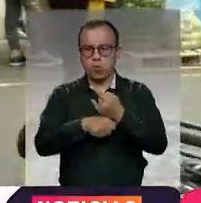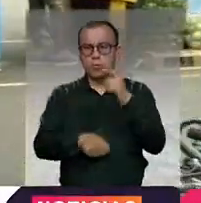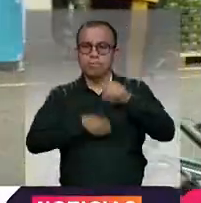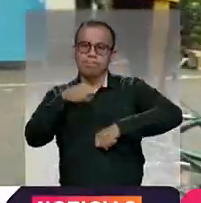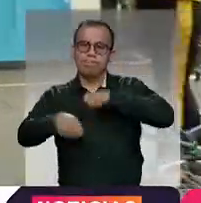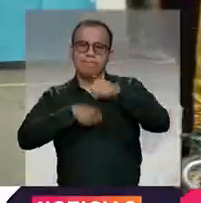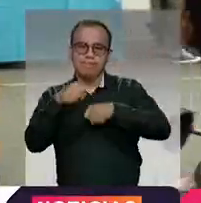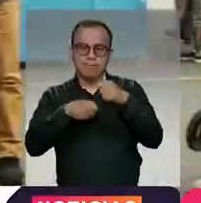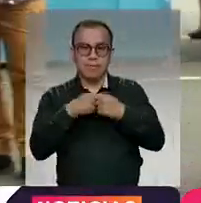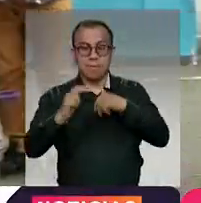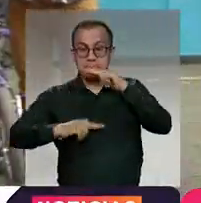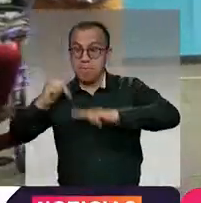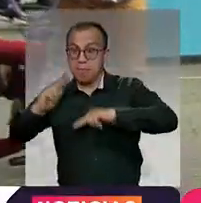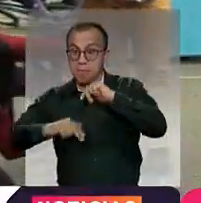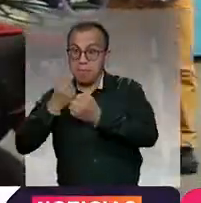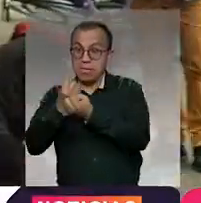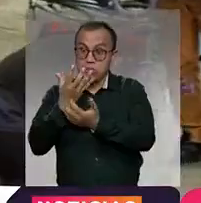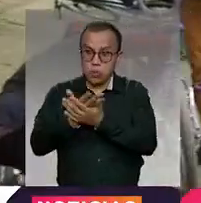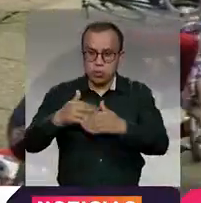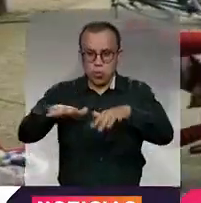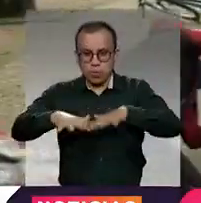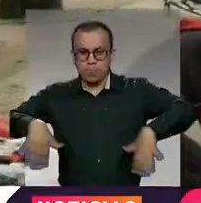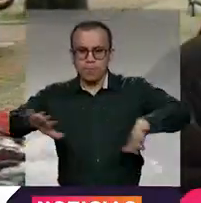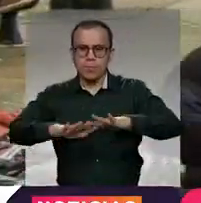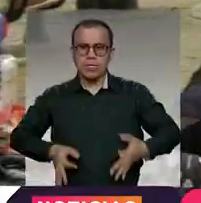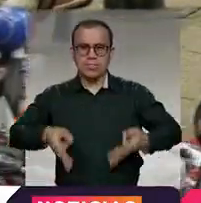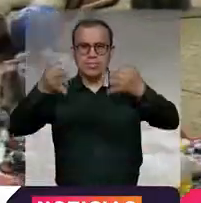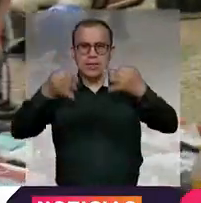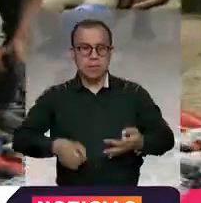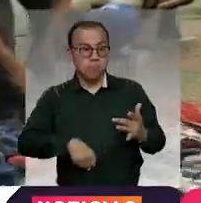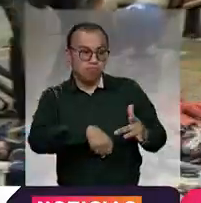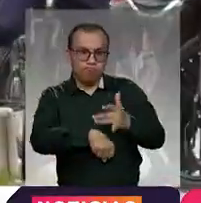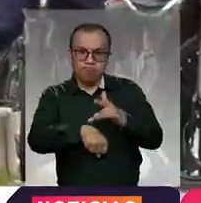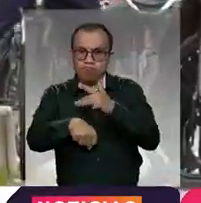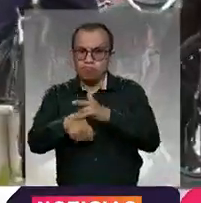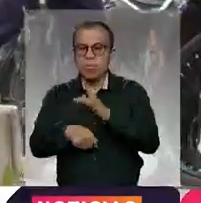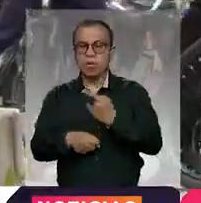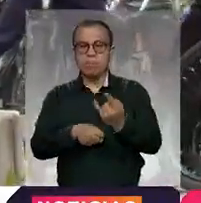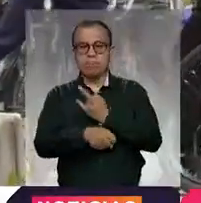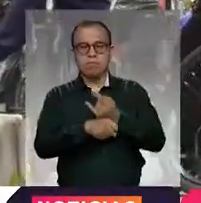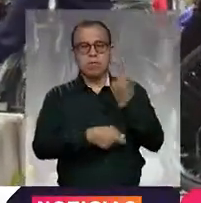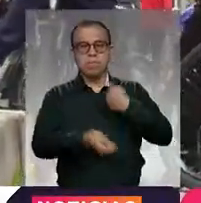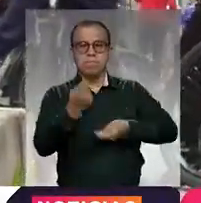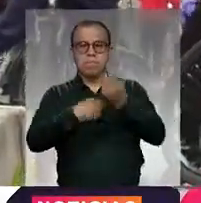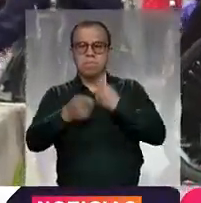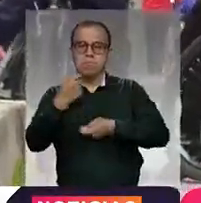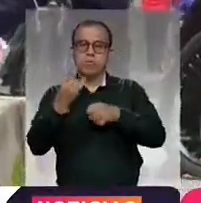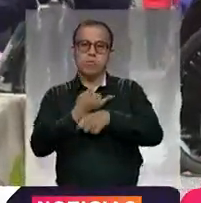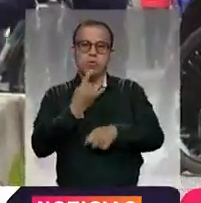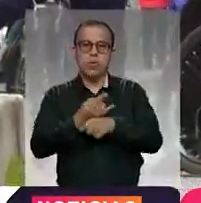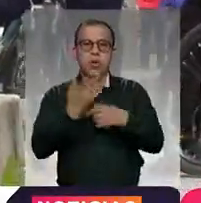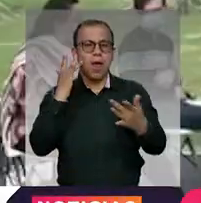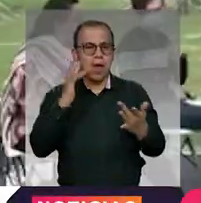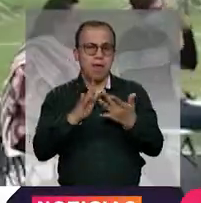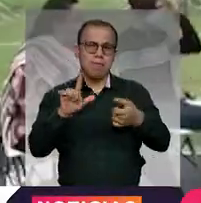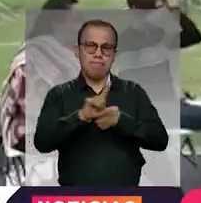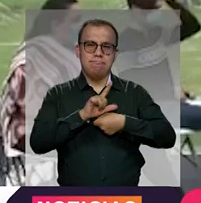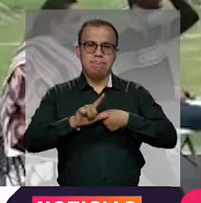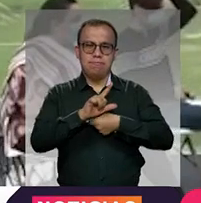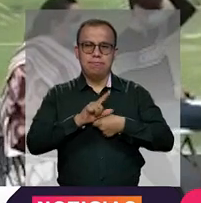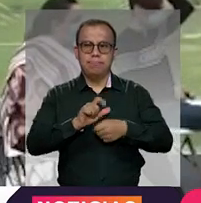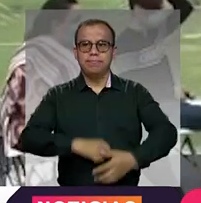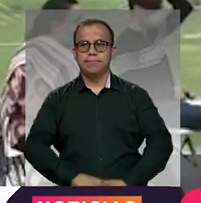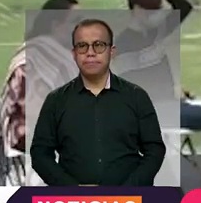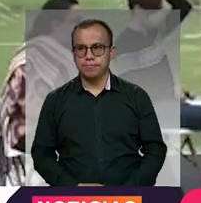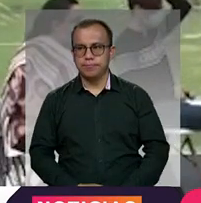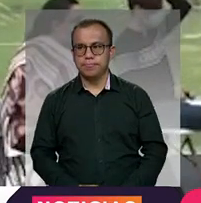de inversiones en infraestructura, seguridad y estímulos económicos a los comerciantes por medio de la manufactura local. Y ese